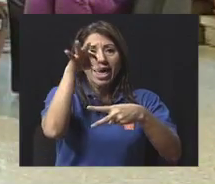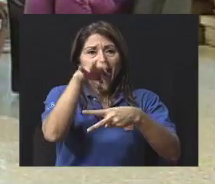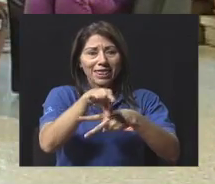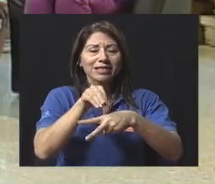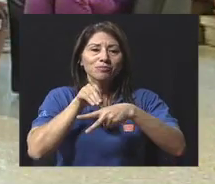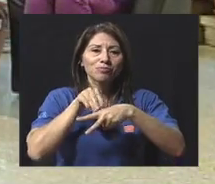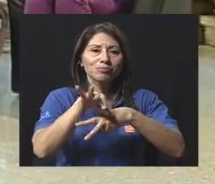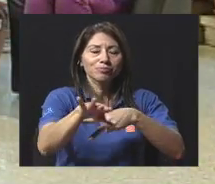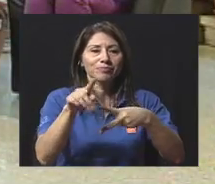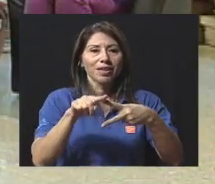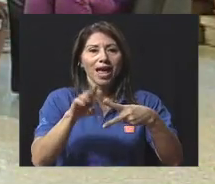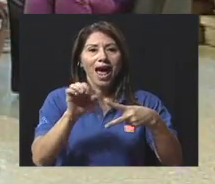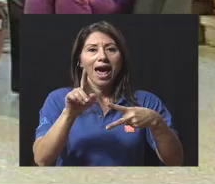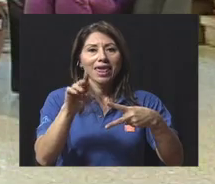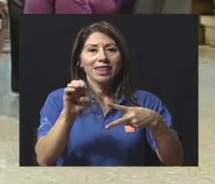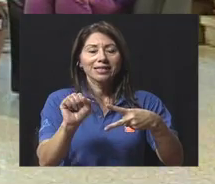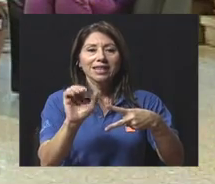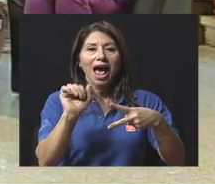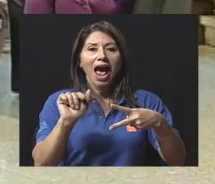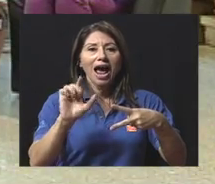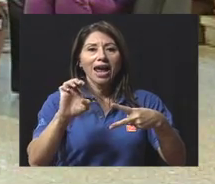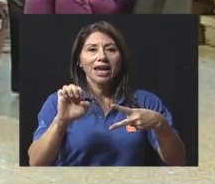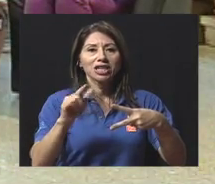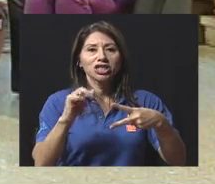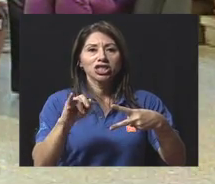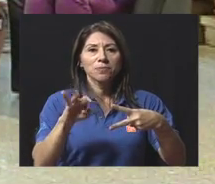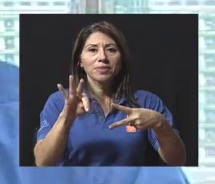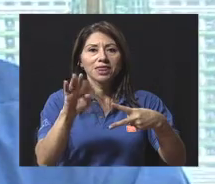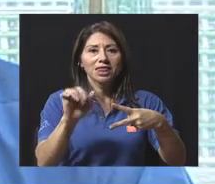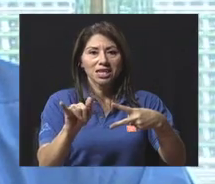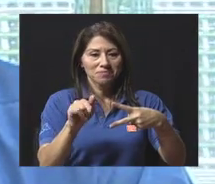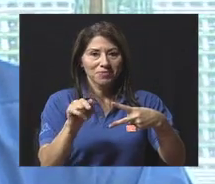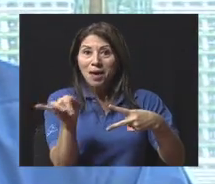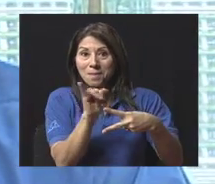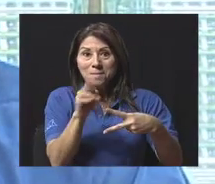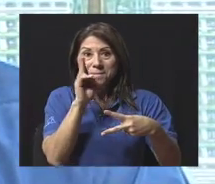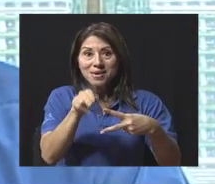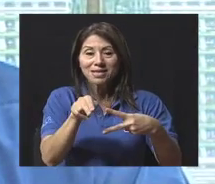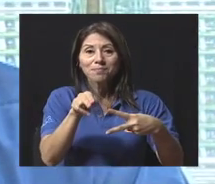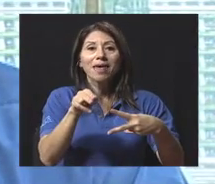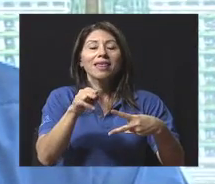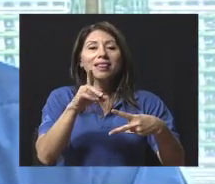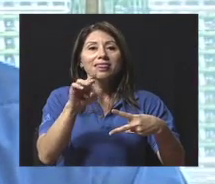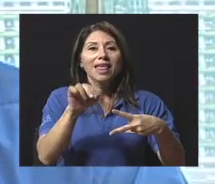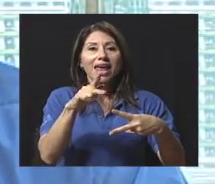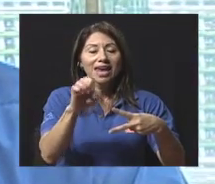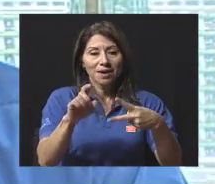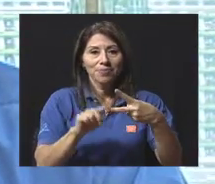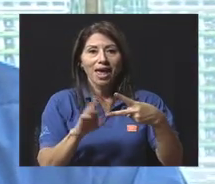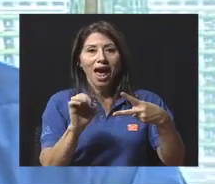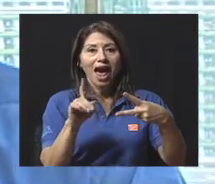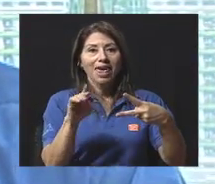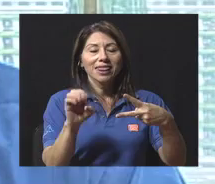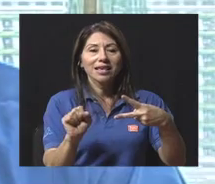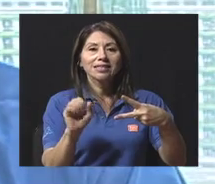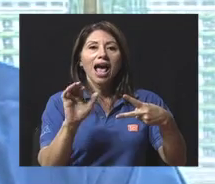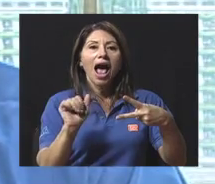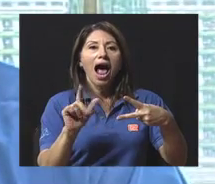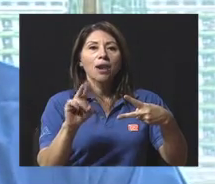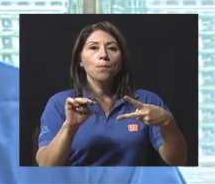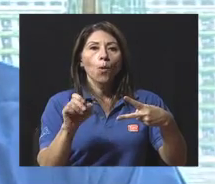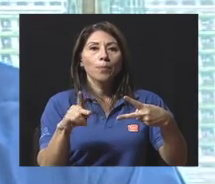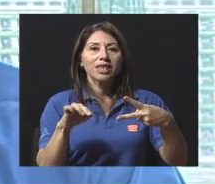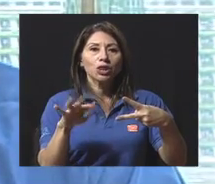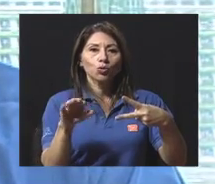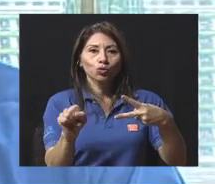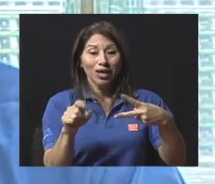aes egipti que es la misma especie que transmite el dengue y aes albopictus que es un buen transmisor de dengue también en el